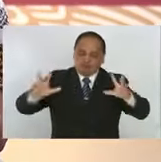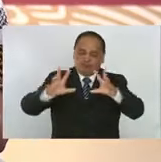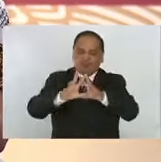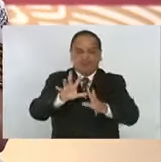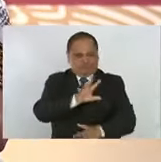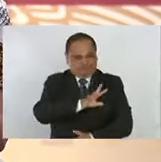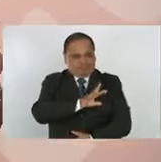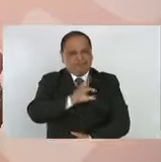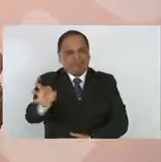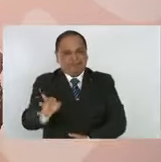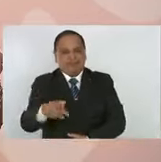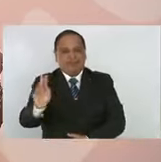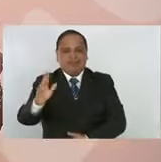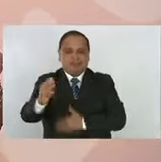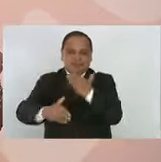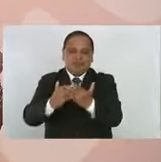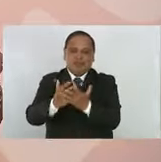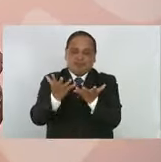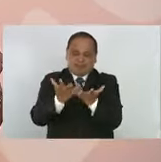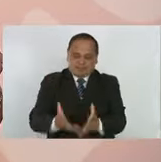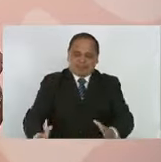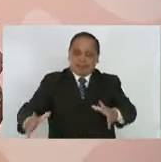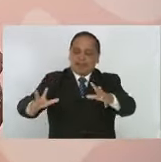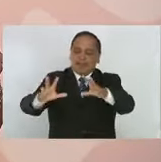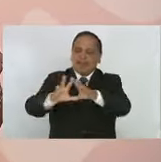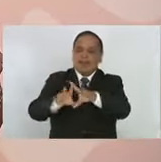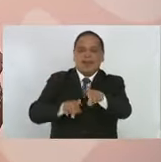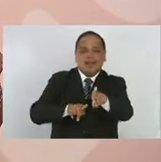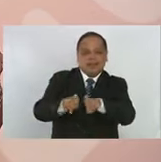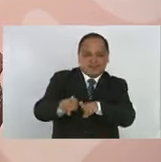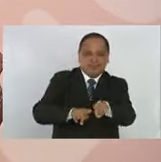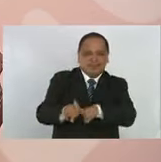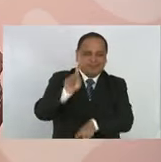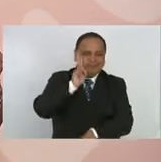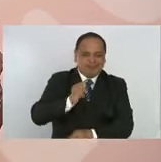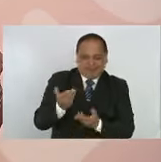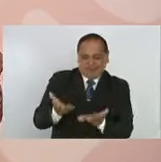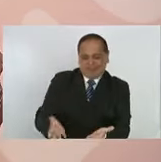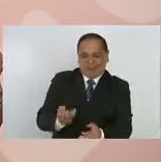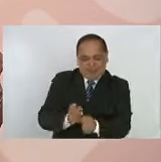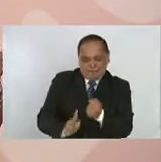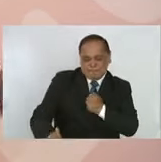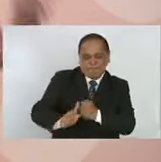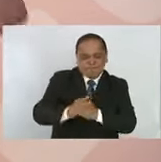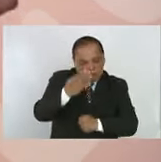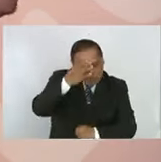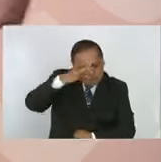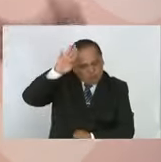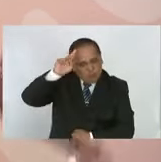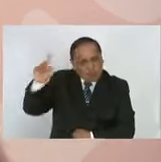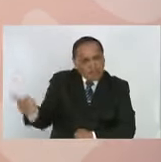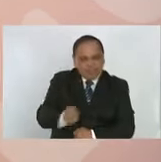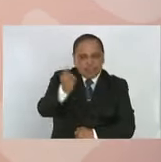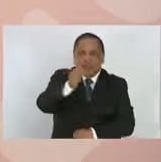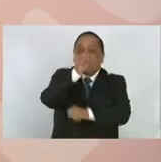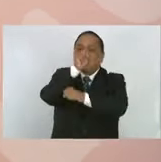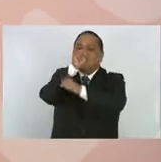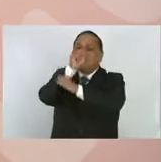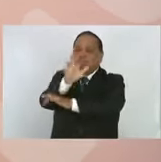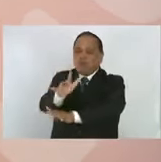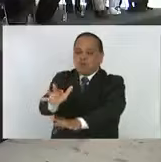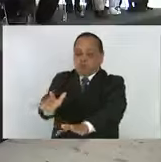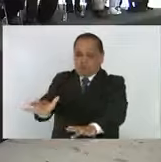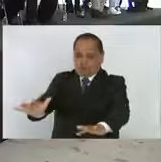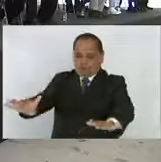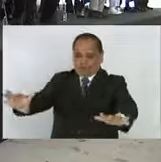esperamos otro mundo mejor para nuestra Cuba, hermana, amada, hoy y siempre. Cuba eterna, bendecida siempre.